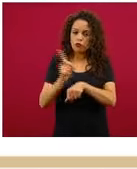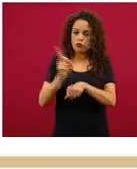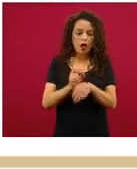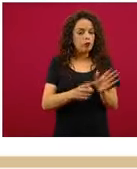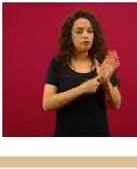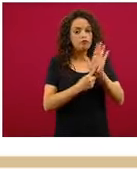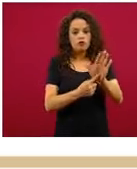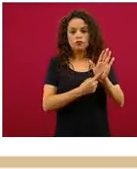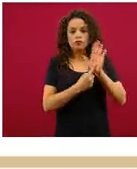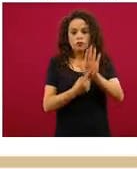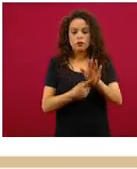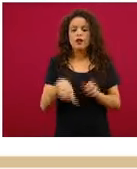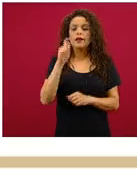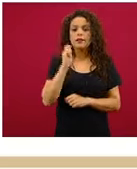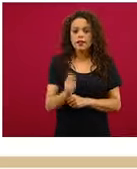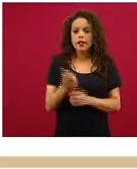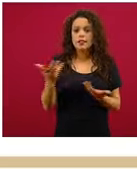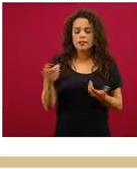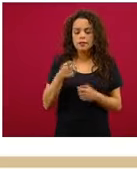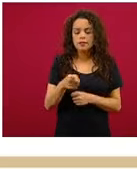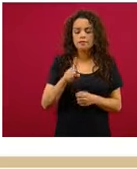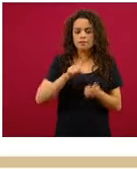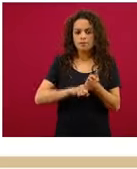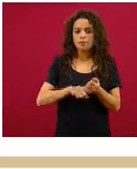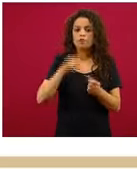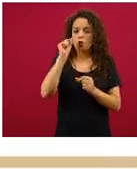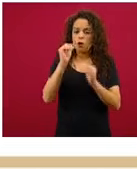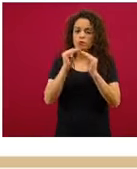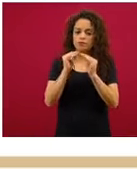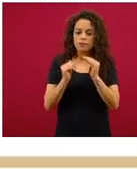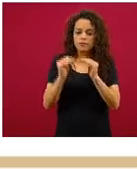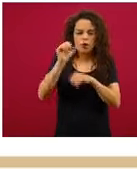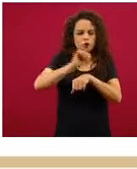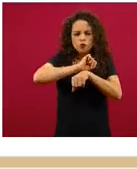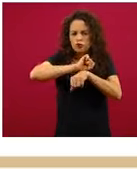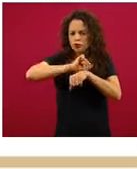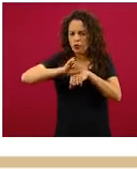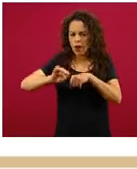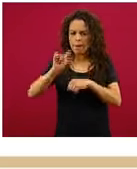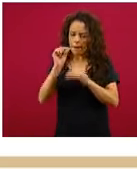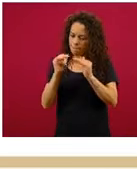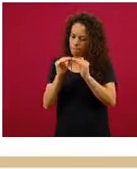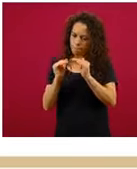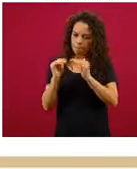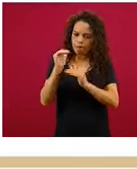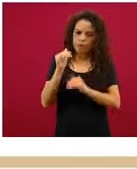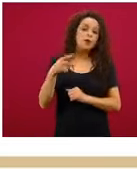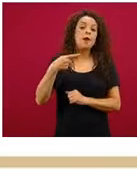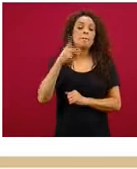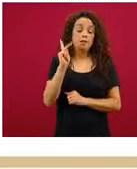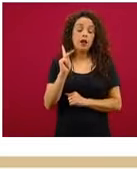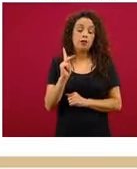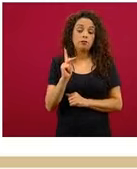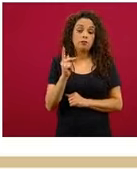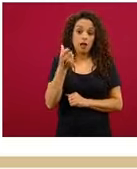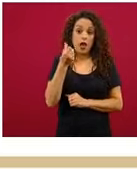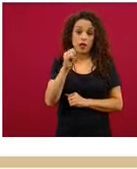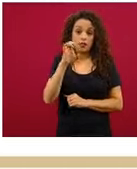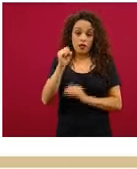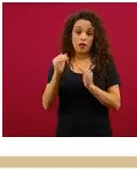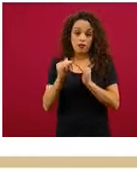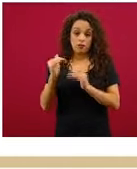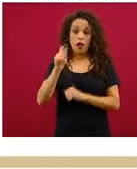esto ha representado un incremento ligero, por cierto, pero no deja de ser un incremento en